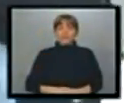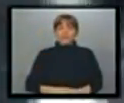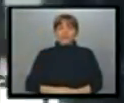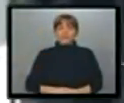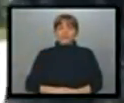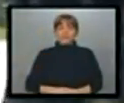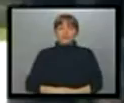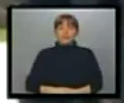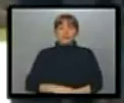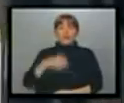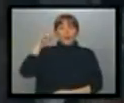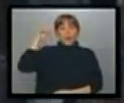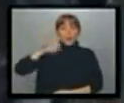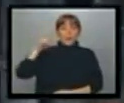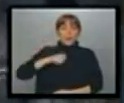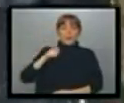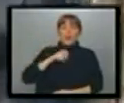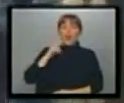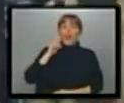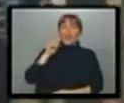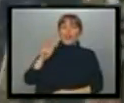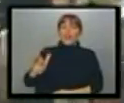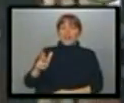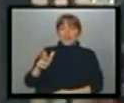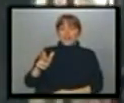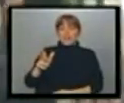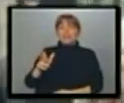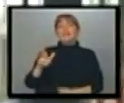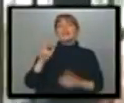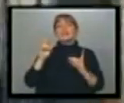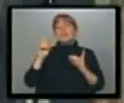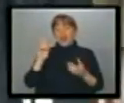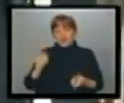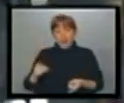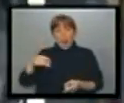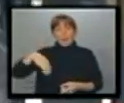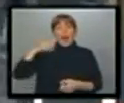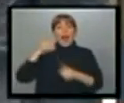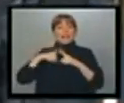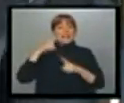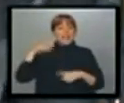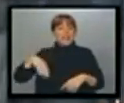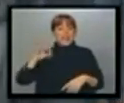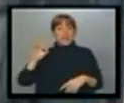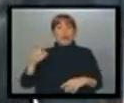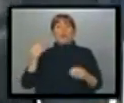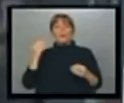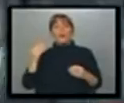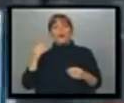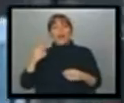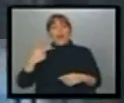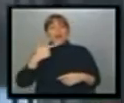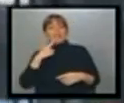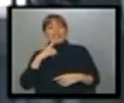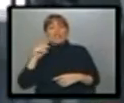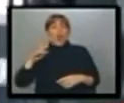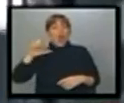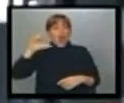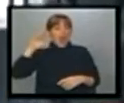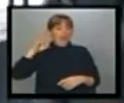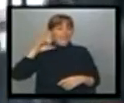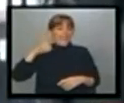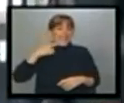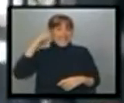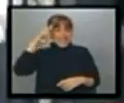La medida judicial contra la expresidenta también involucra a Máximo Kirchner, su hijo. Es a partir de una denuncia de Stolbizer que vincula los